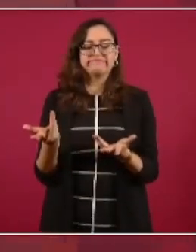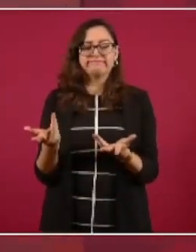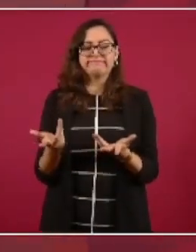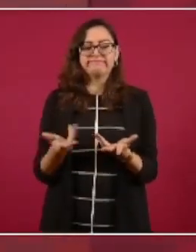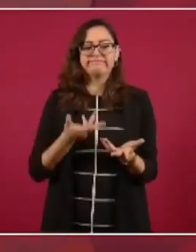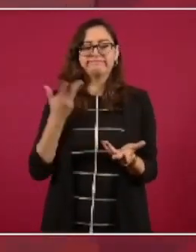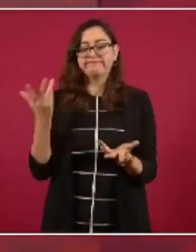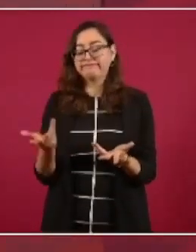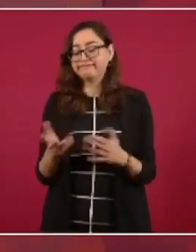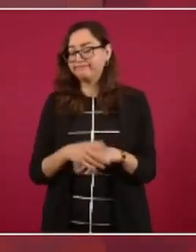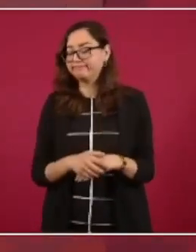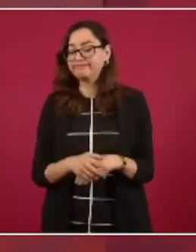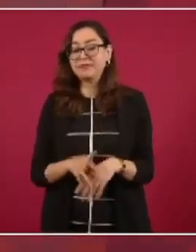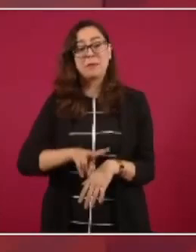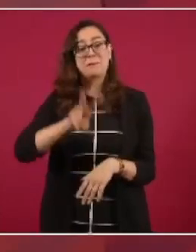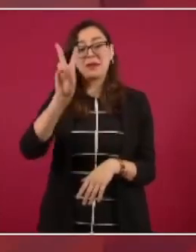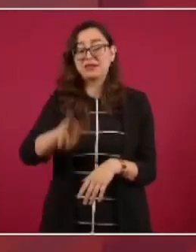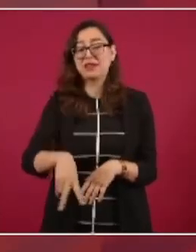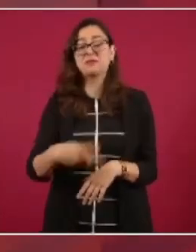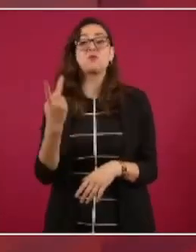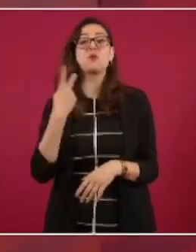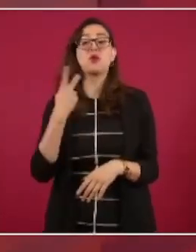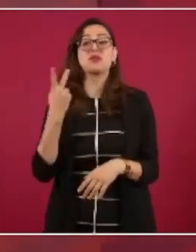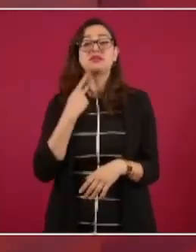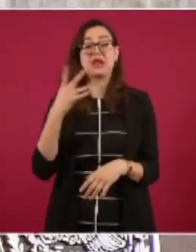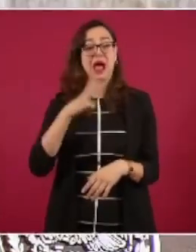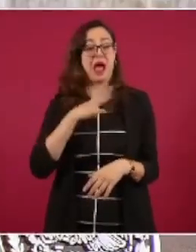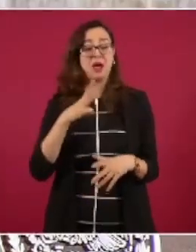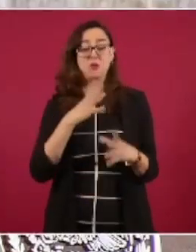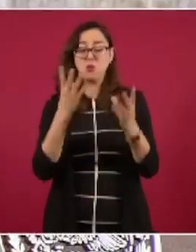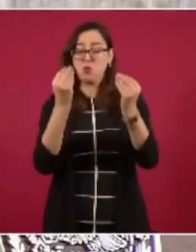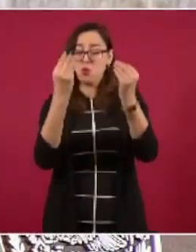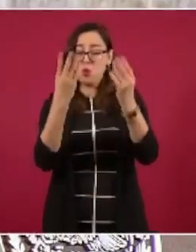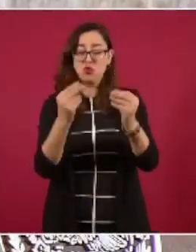es, entre otras cosas, optar entre inconvenientes.